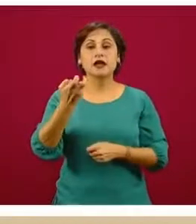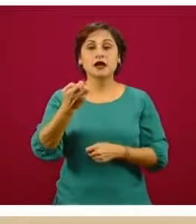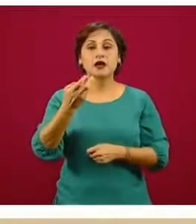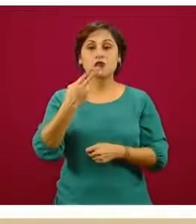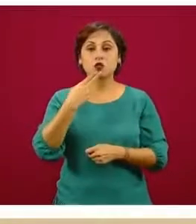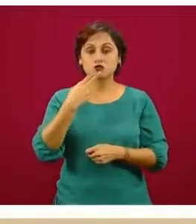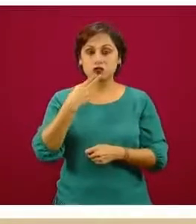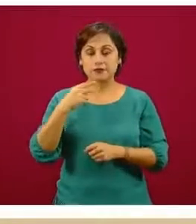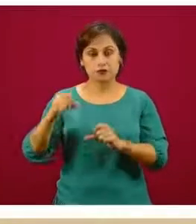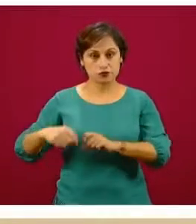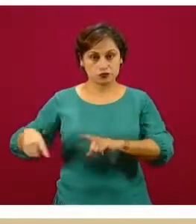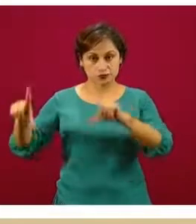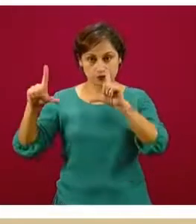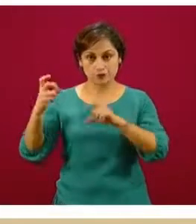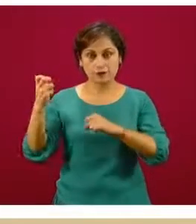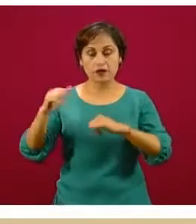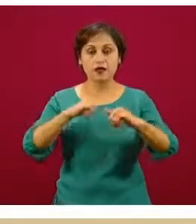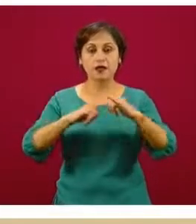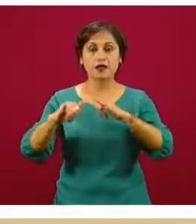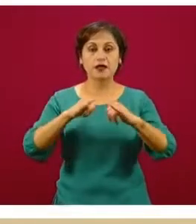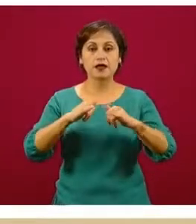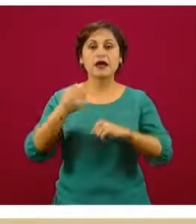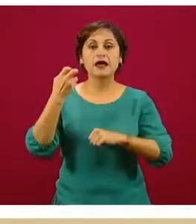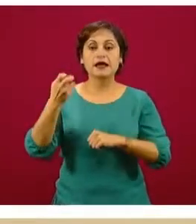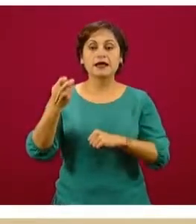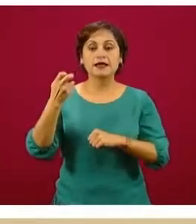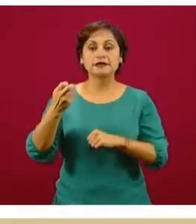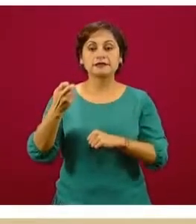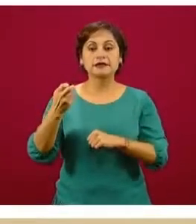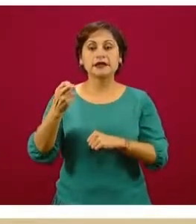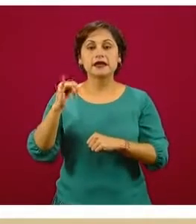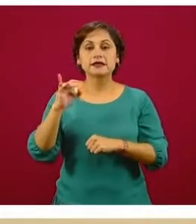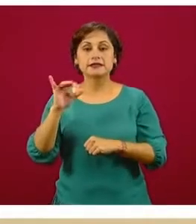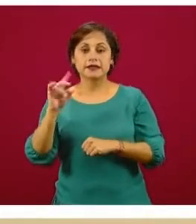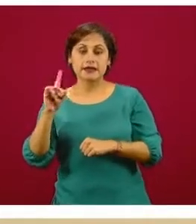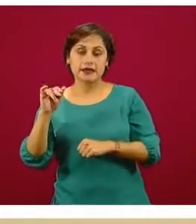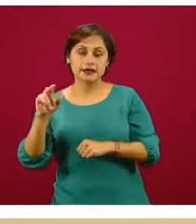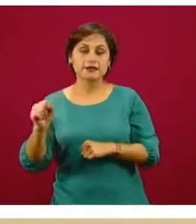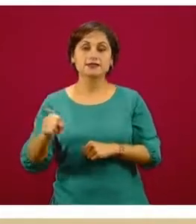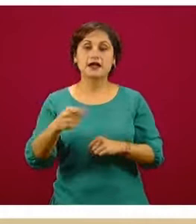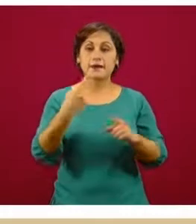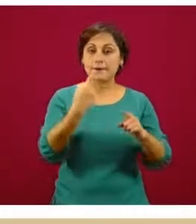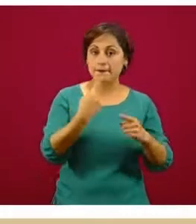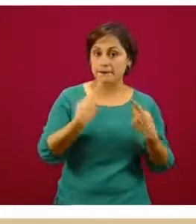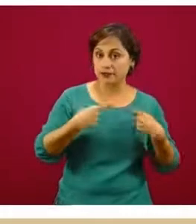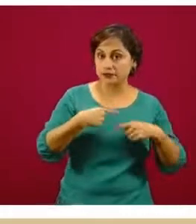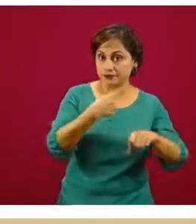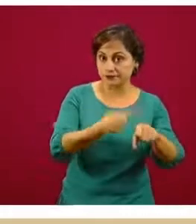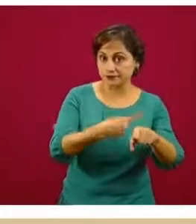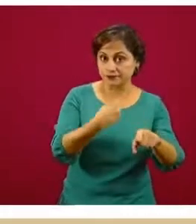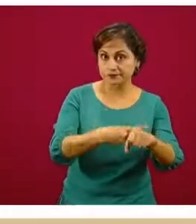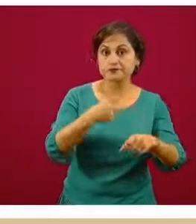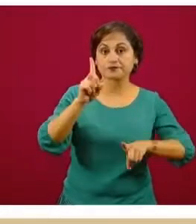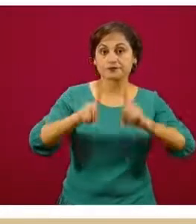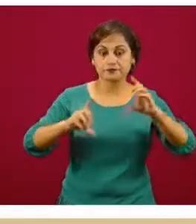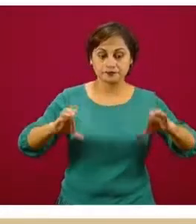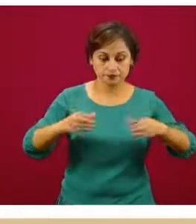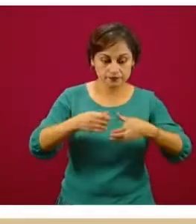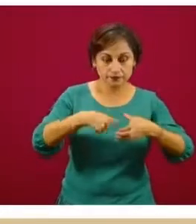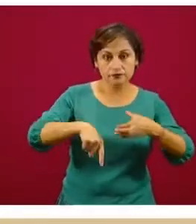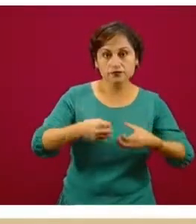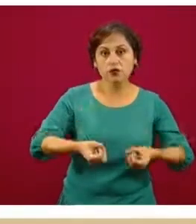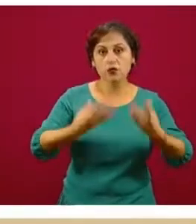siguiente diapositiva, que muestra la incidencia, el número de casos divididos por la población. Y tenemos a nivel